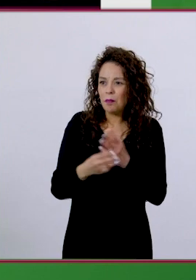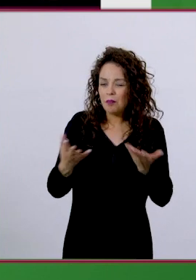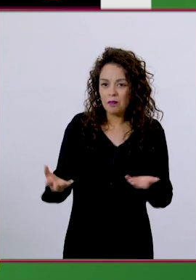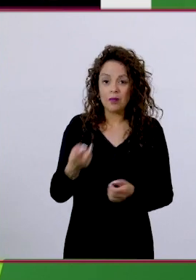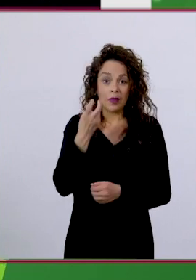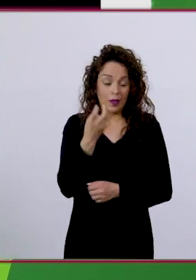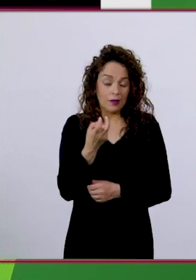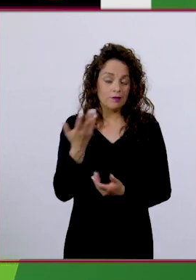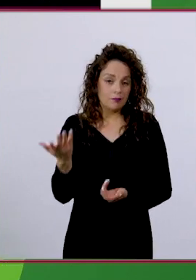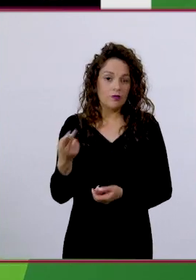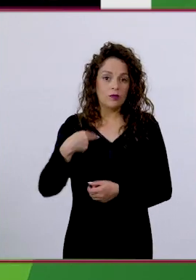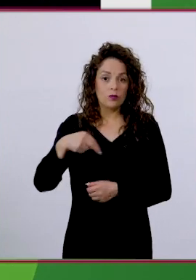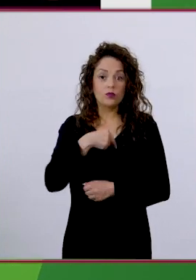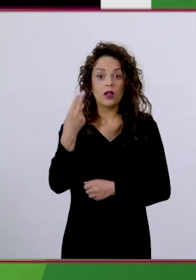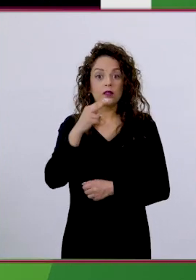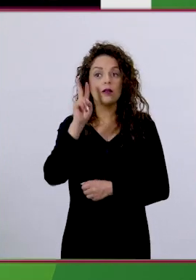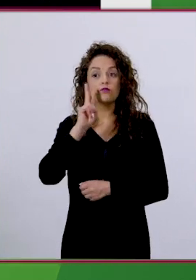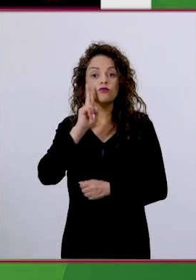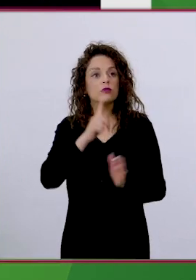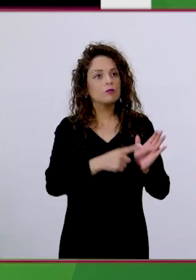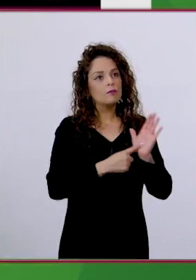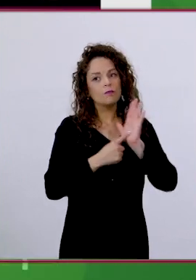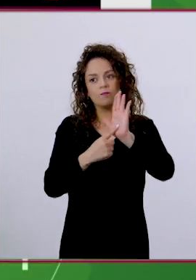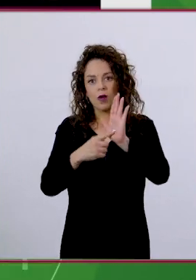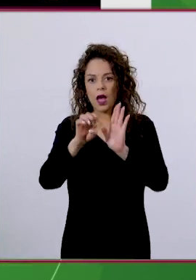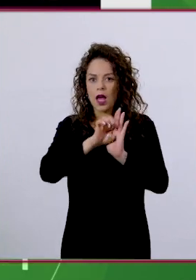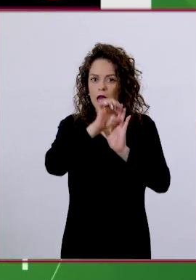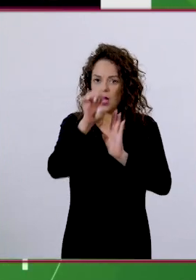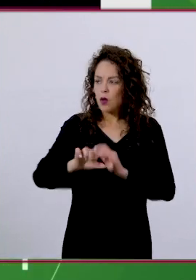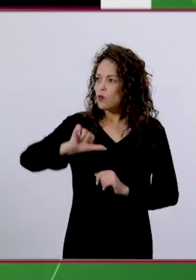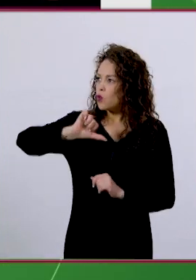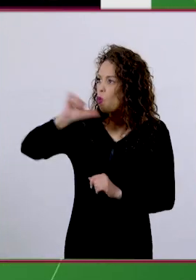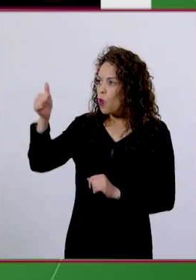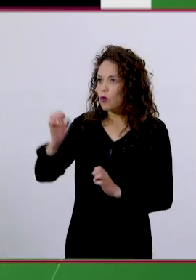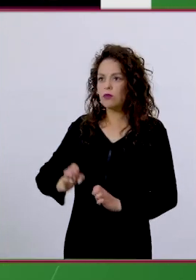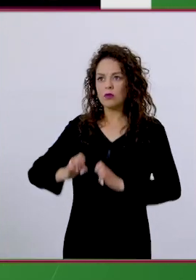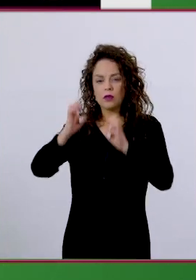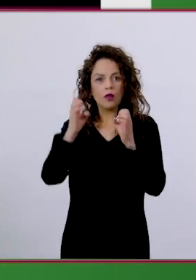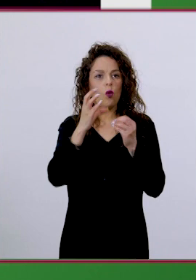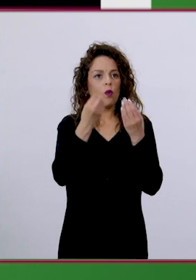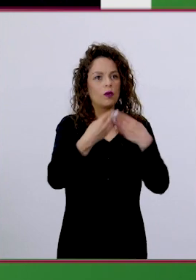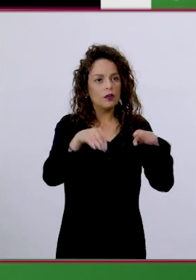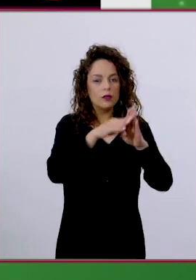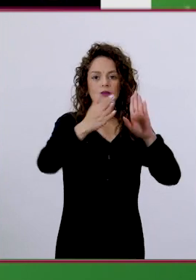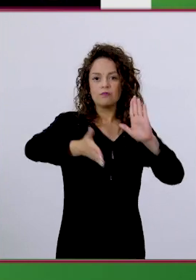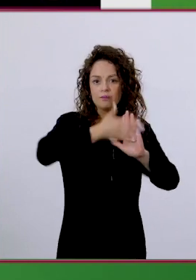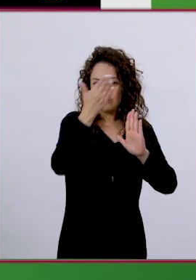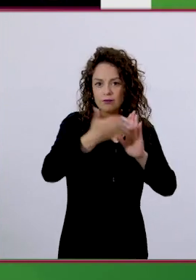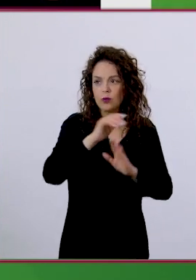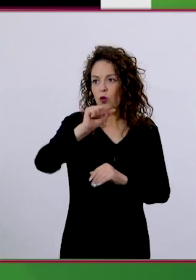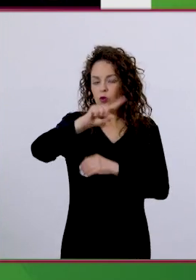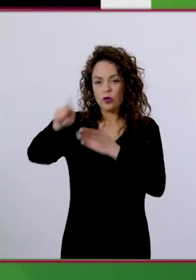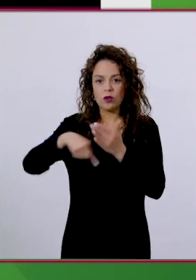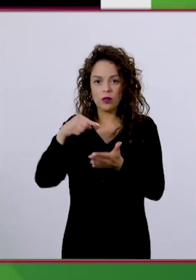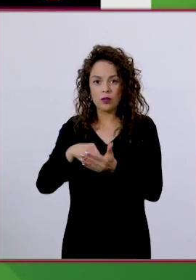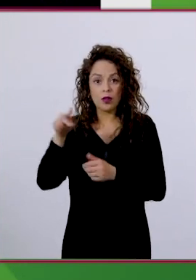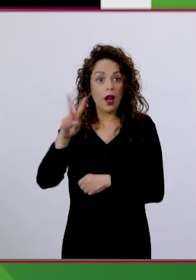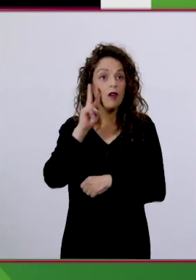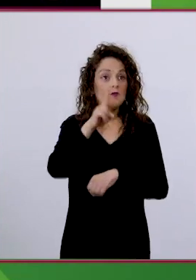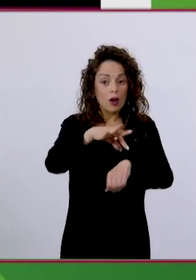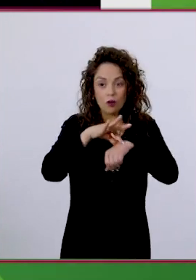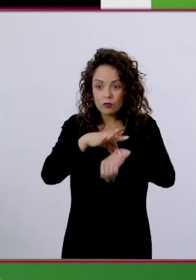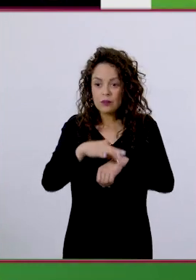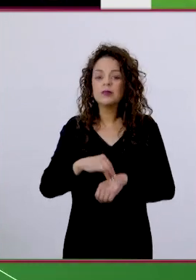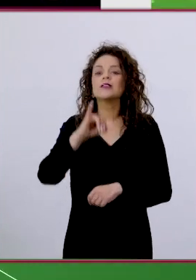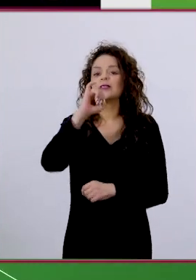ese sentido, justo mostrarles incluso ejemplos, ¿no? De otras arquitecturas en otros lados y de que vieran que sí